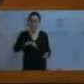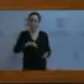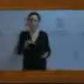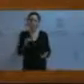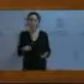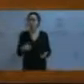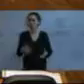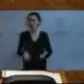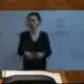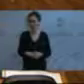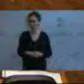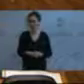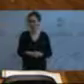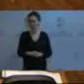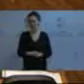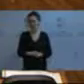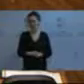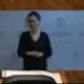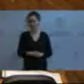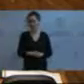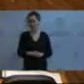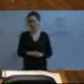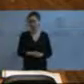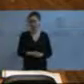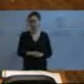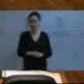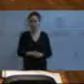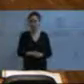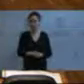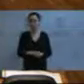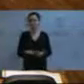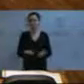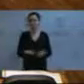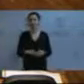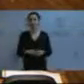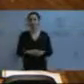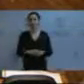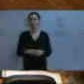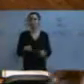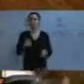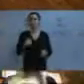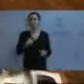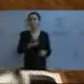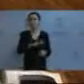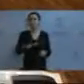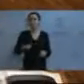hicieron votaciones en otros escenarios. Y miren, no